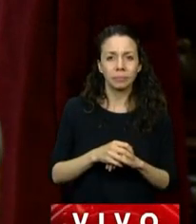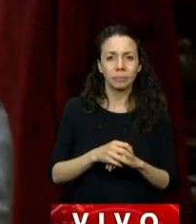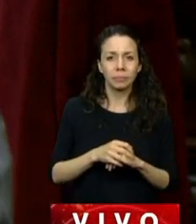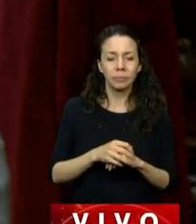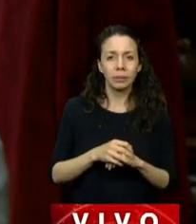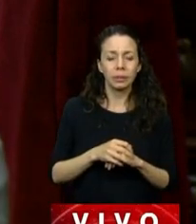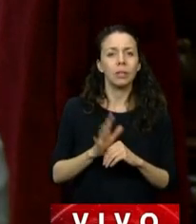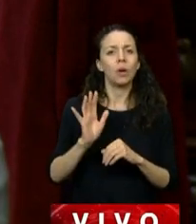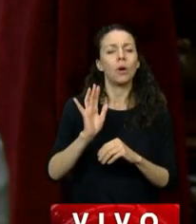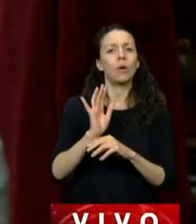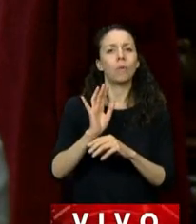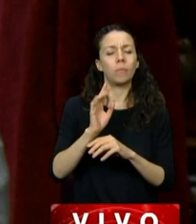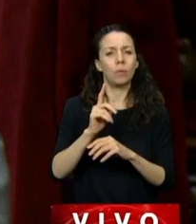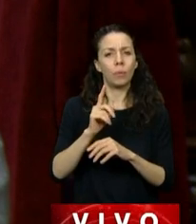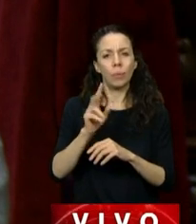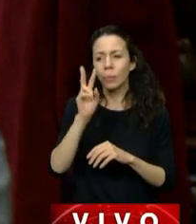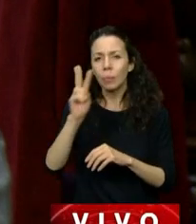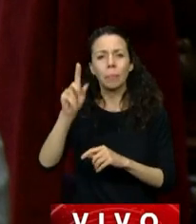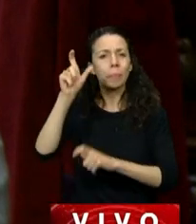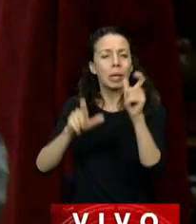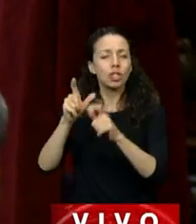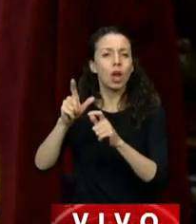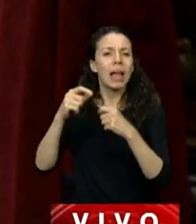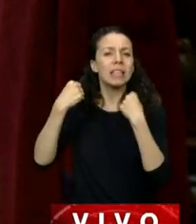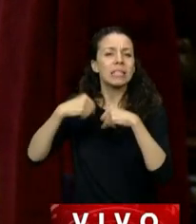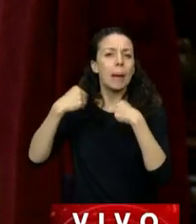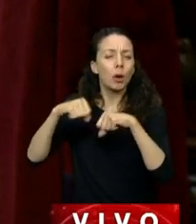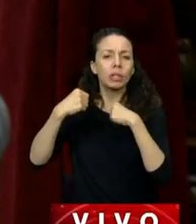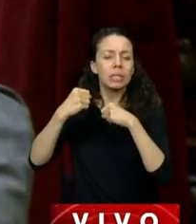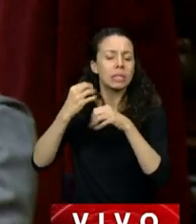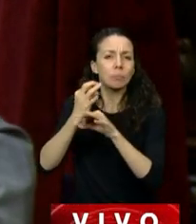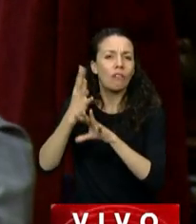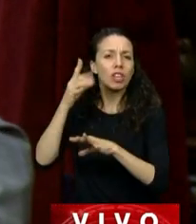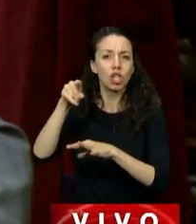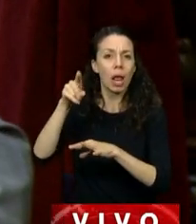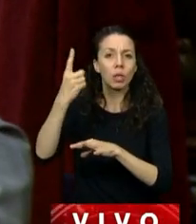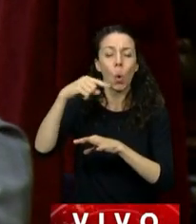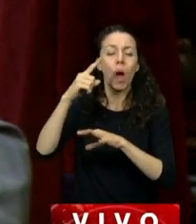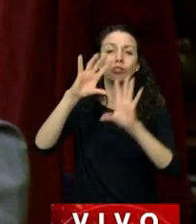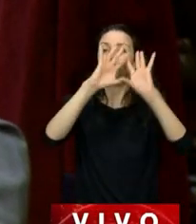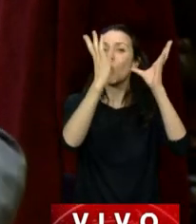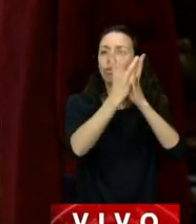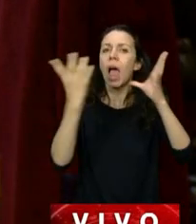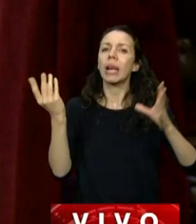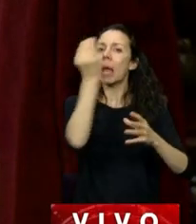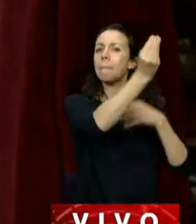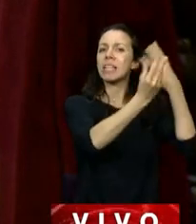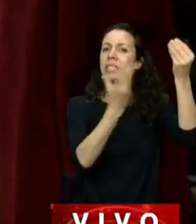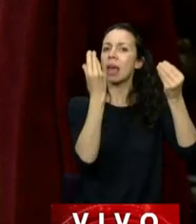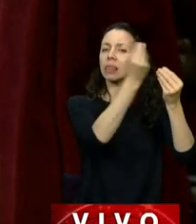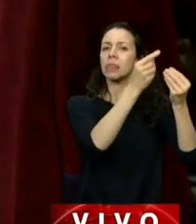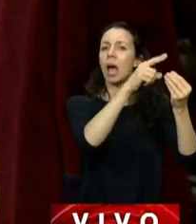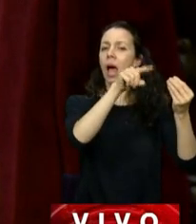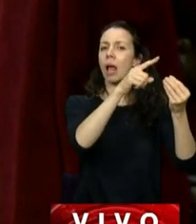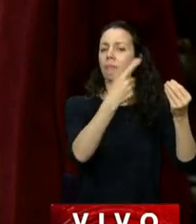presidente. También poner énfasis en nuestros deportistas de élite, porque cuando ellos nos representan a nivel mundial y son beneficiados,